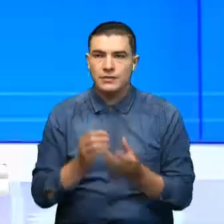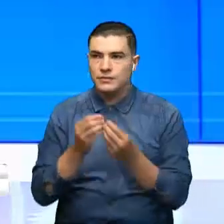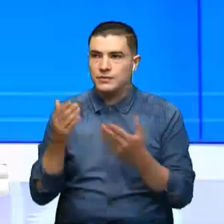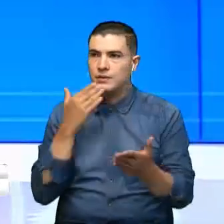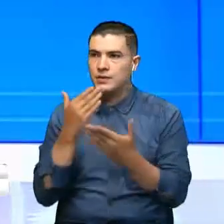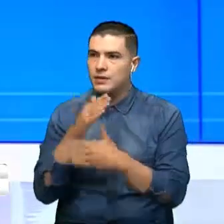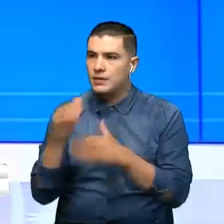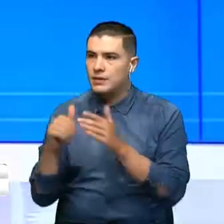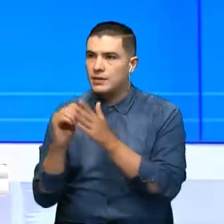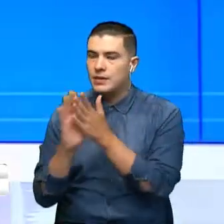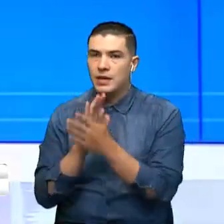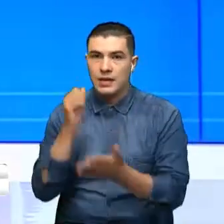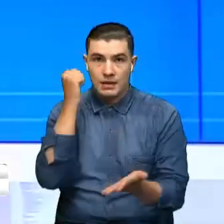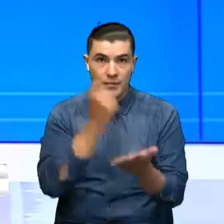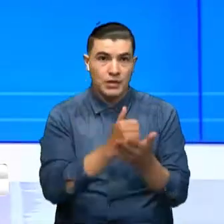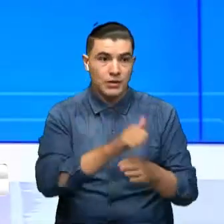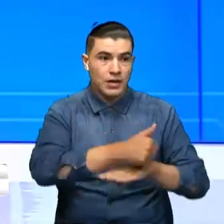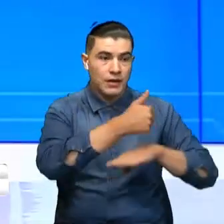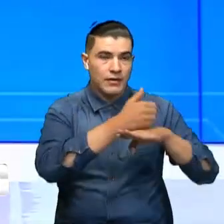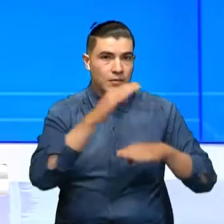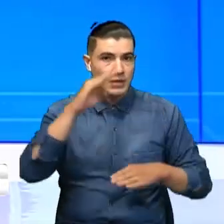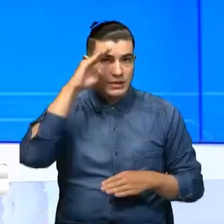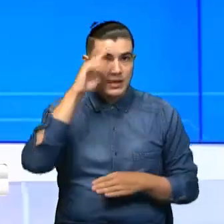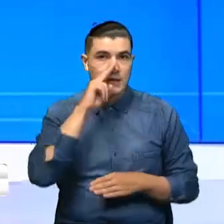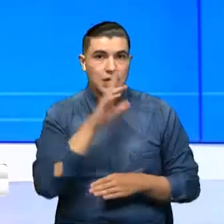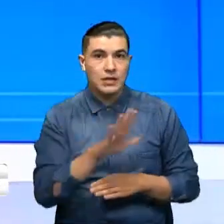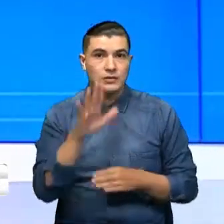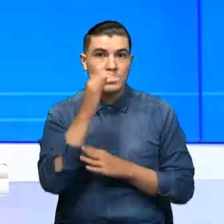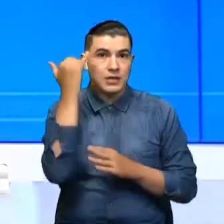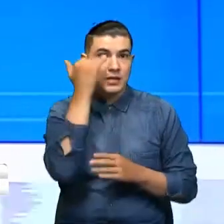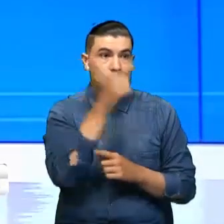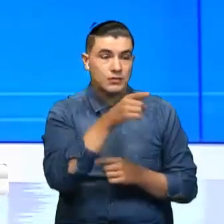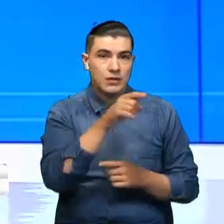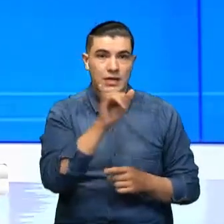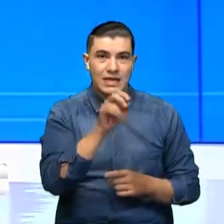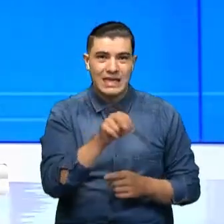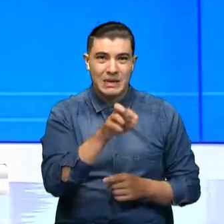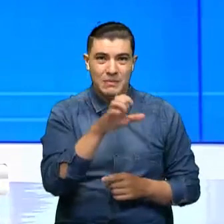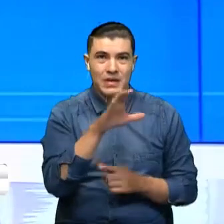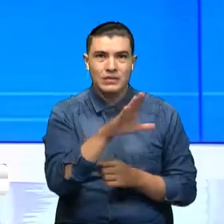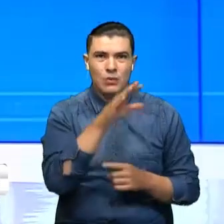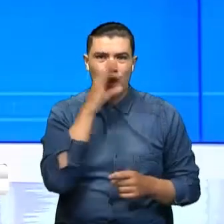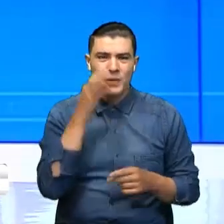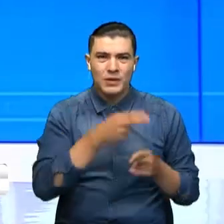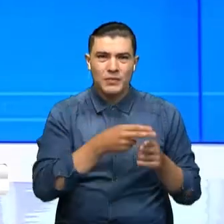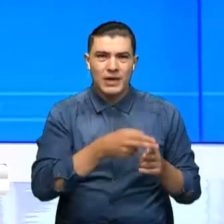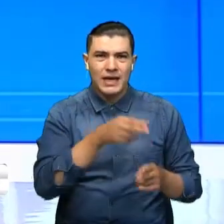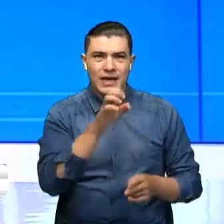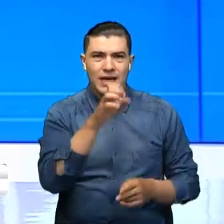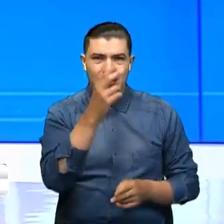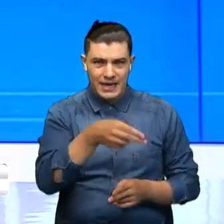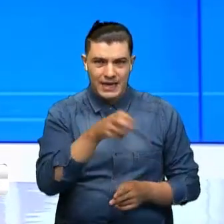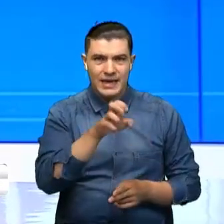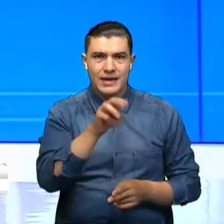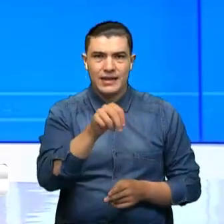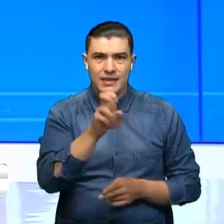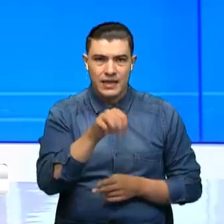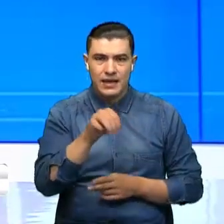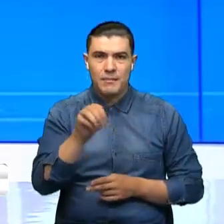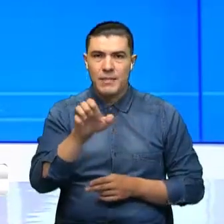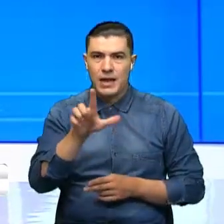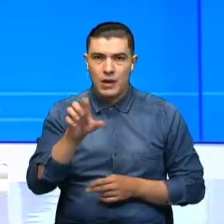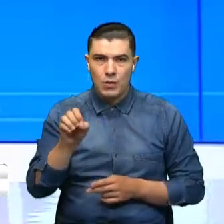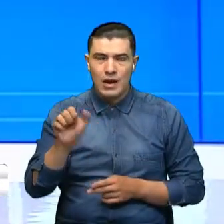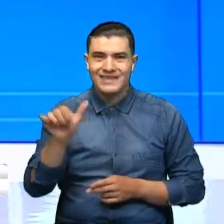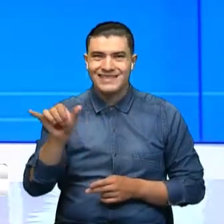otra parte el asesinato del jefe de la policía judicial del inpec en cúcuta hernán me lo haya la alertó a los integrantes de esta institución de norte de santander